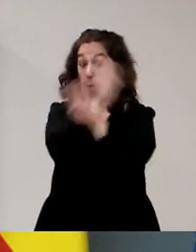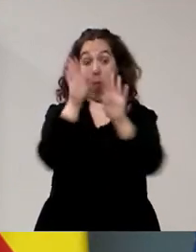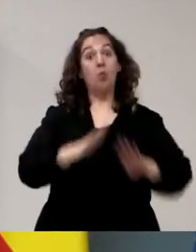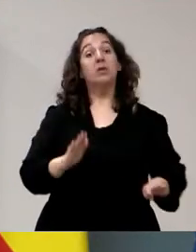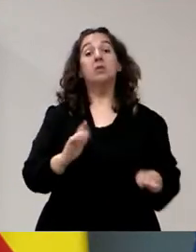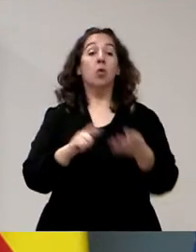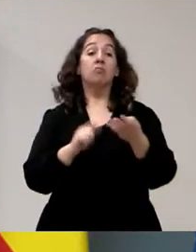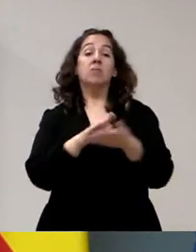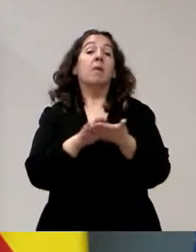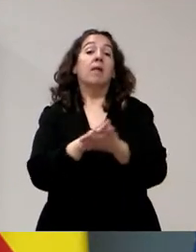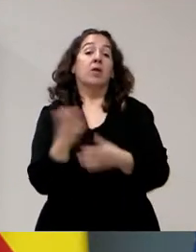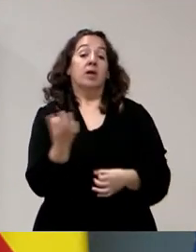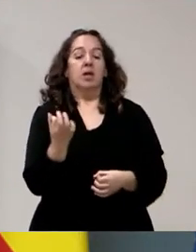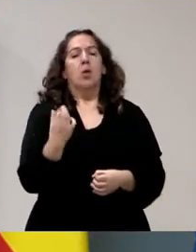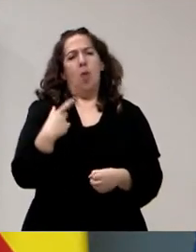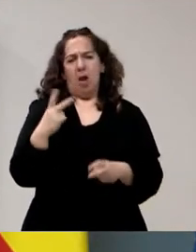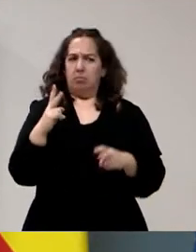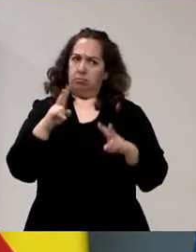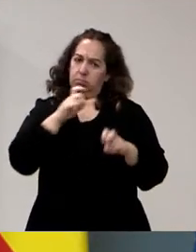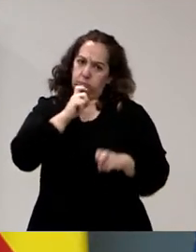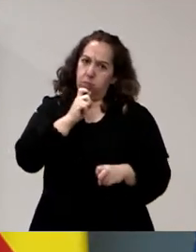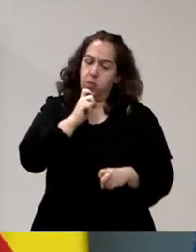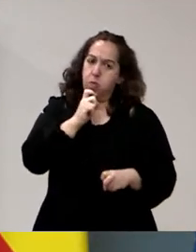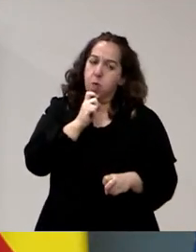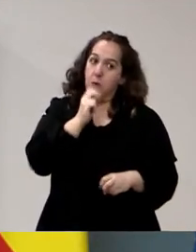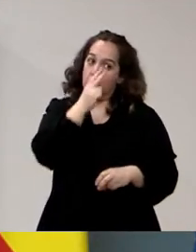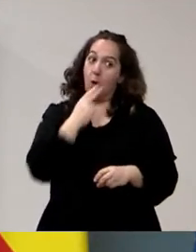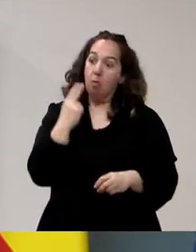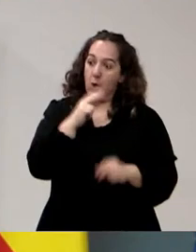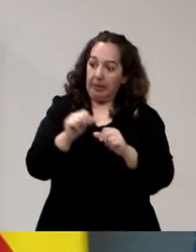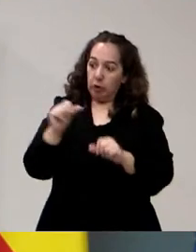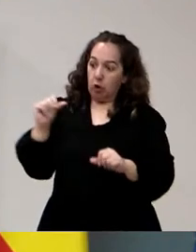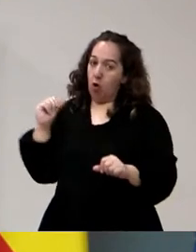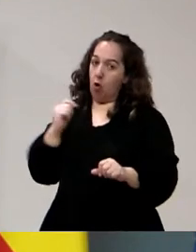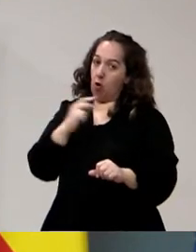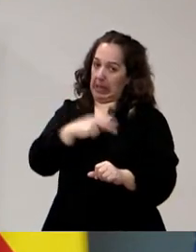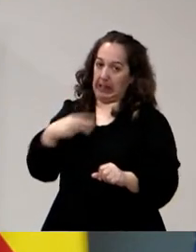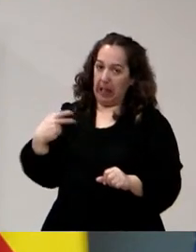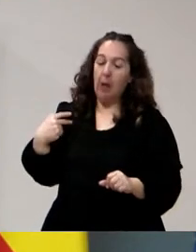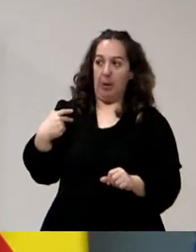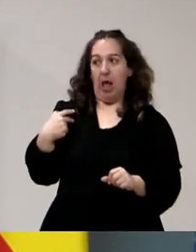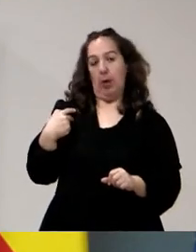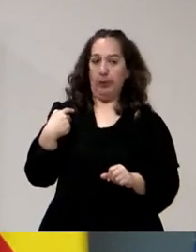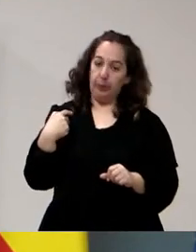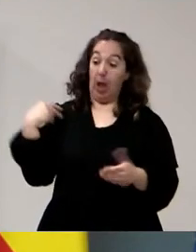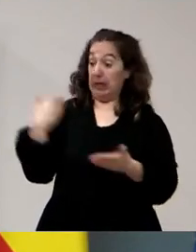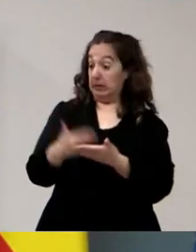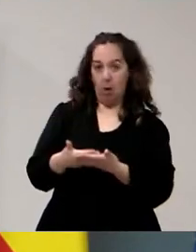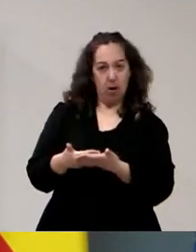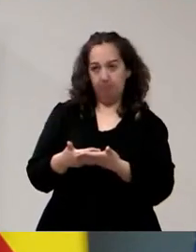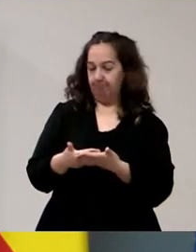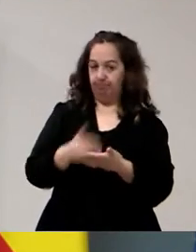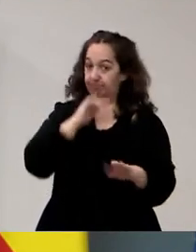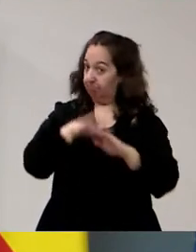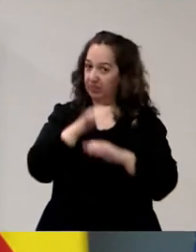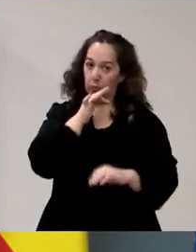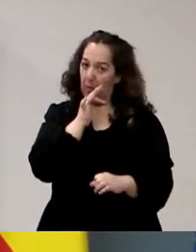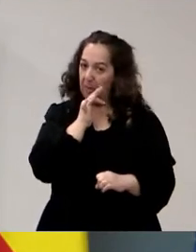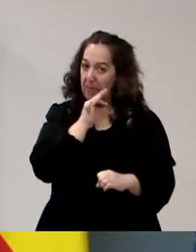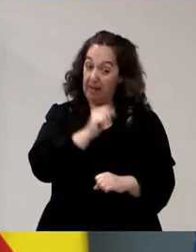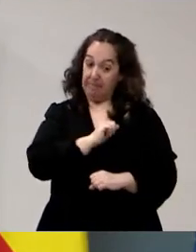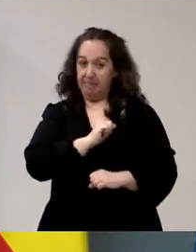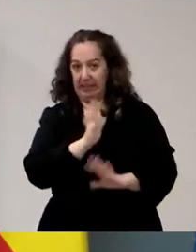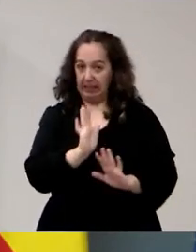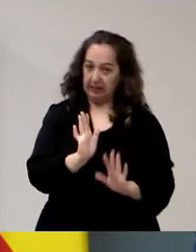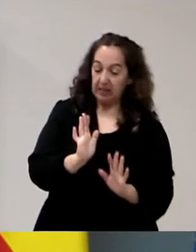los quizás el capítulo más complejo no los compromisos adquiridos con cantabria y que hasta la fecha están pendientes eh